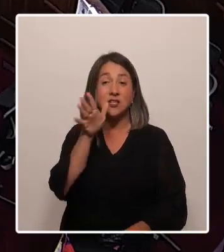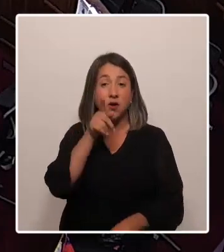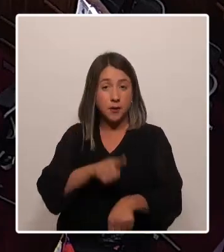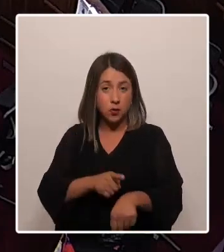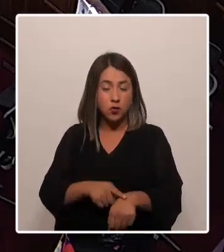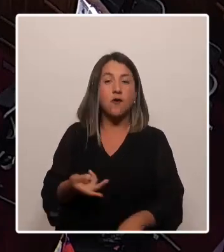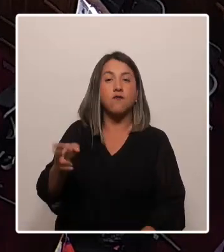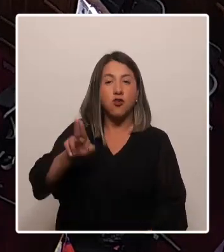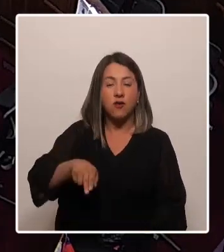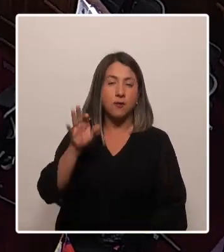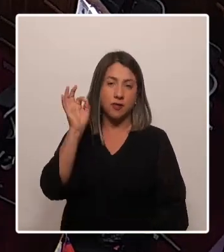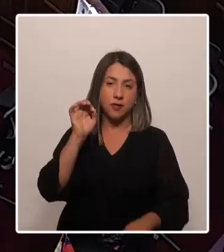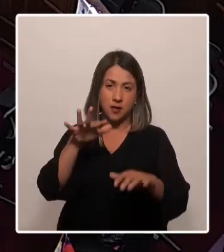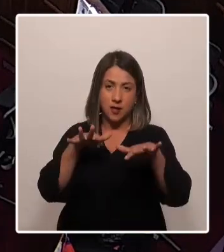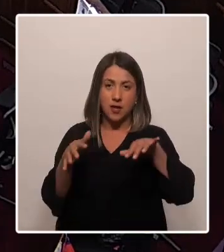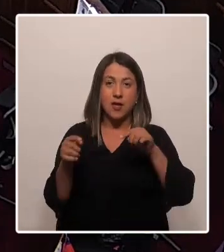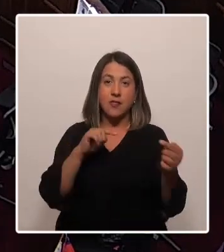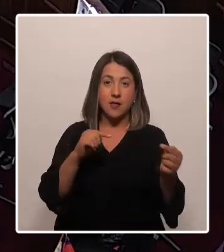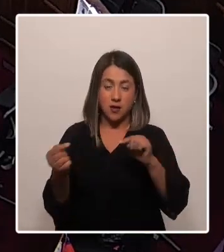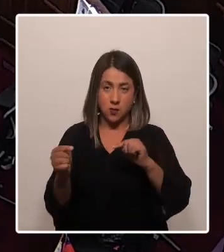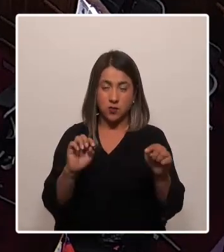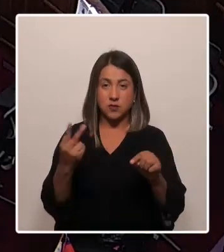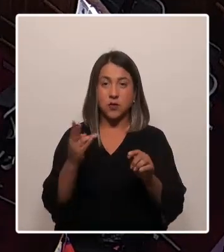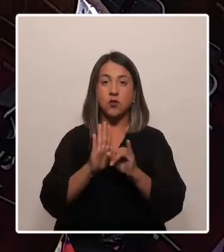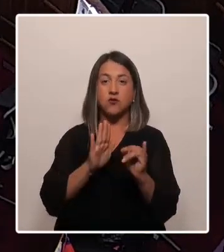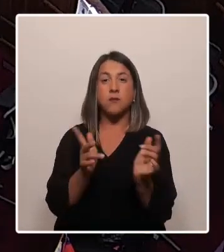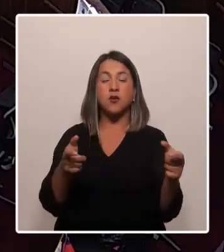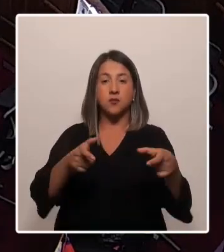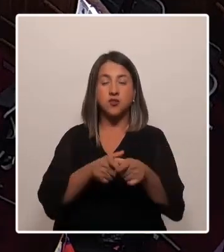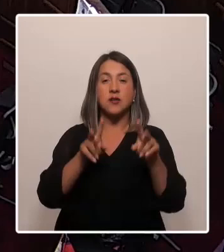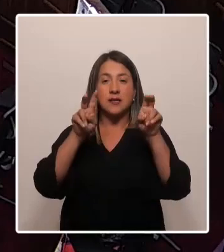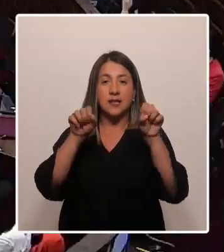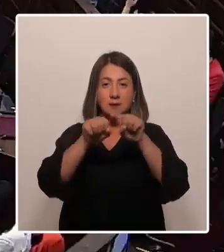la discusión del segundo informe de la Comisión sobre Sistemas de